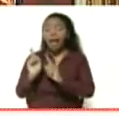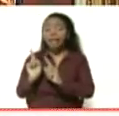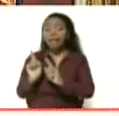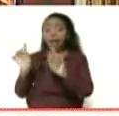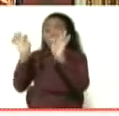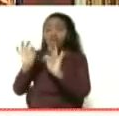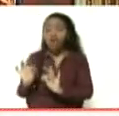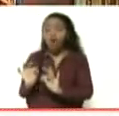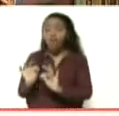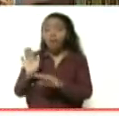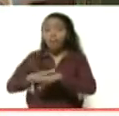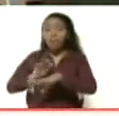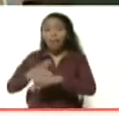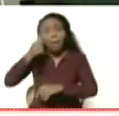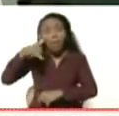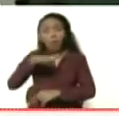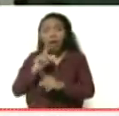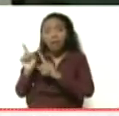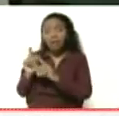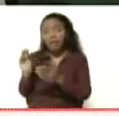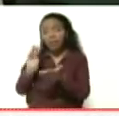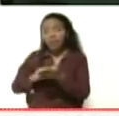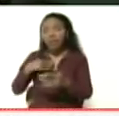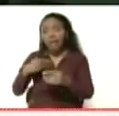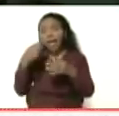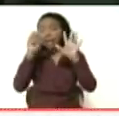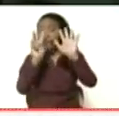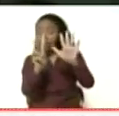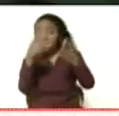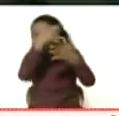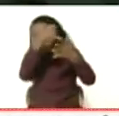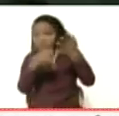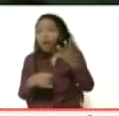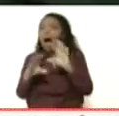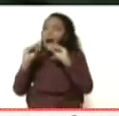con el pueblo. En el marco de las siete líneas vamos a hablar claro,